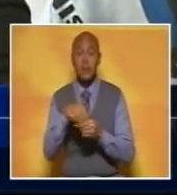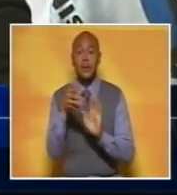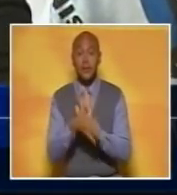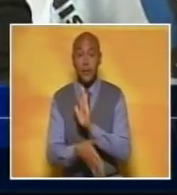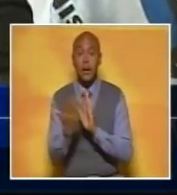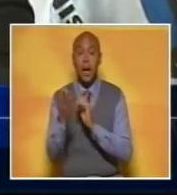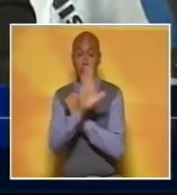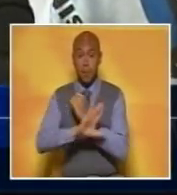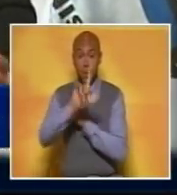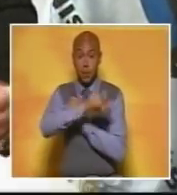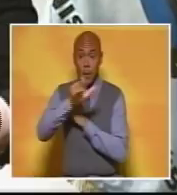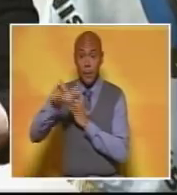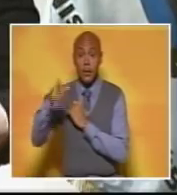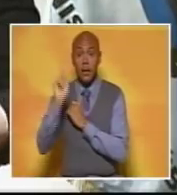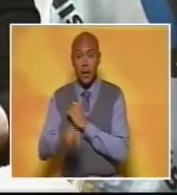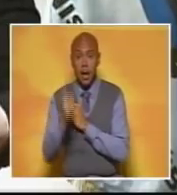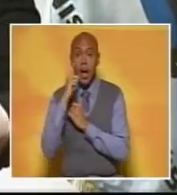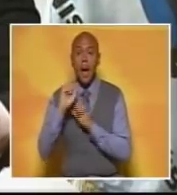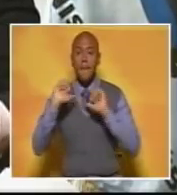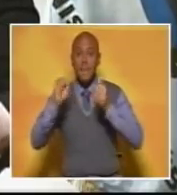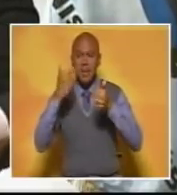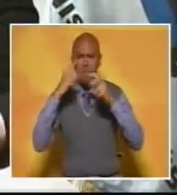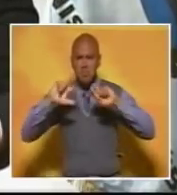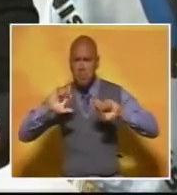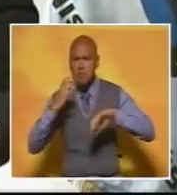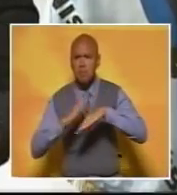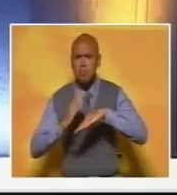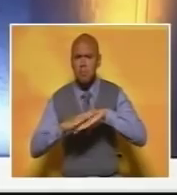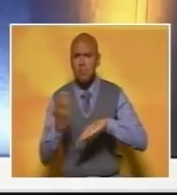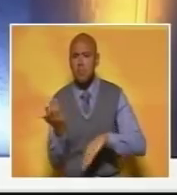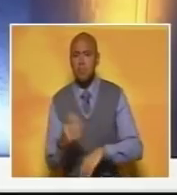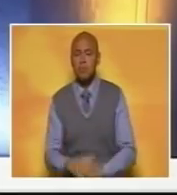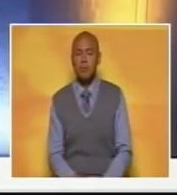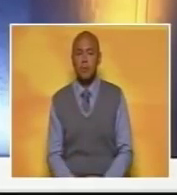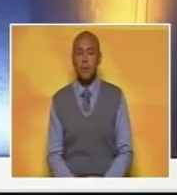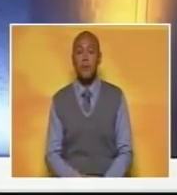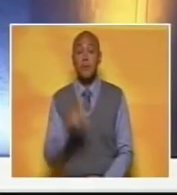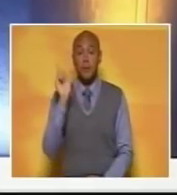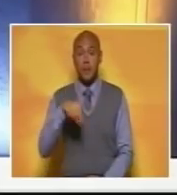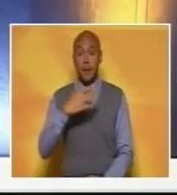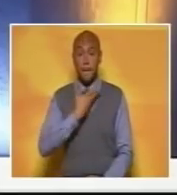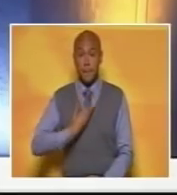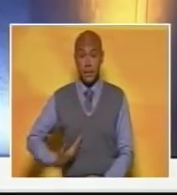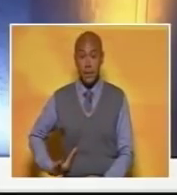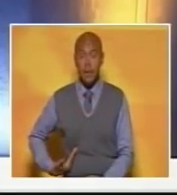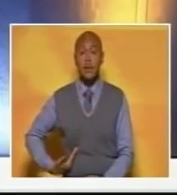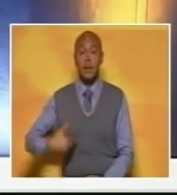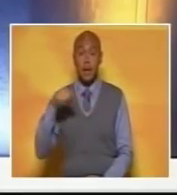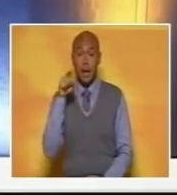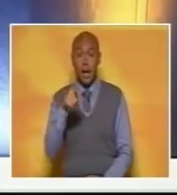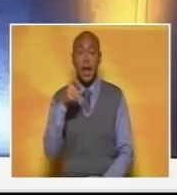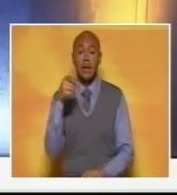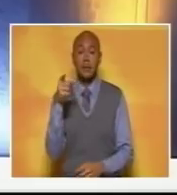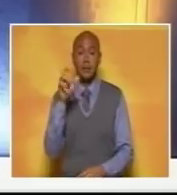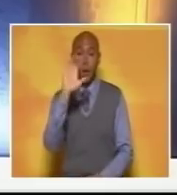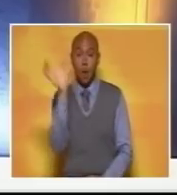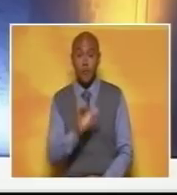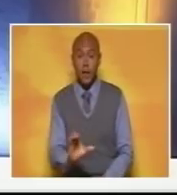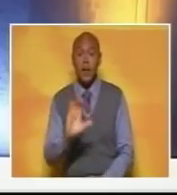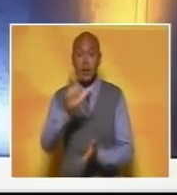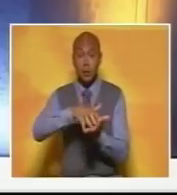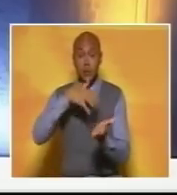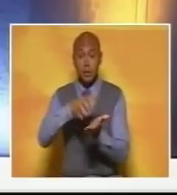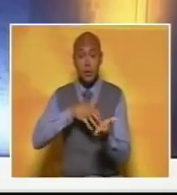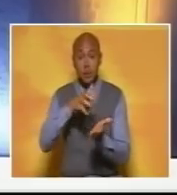de Protección Integral a la Familia investigarán lo ocurrido. El presidente de Confagán, José Agustín Campos, asegura que el